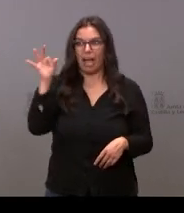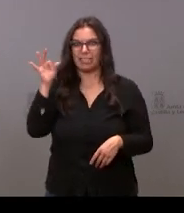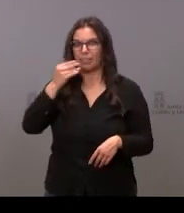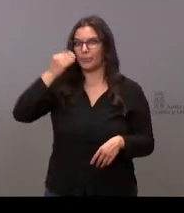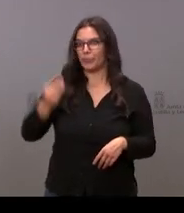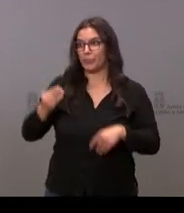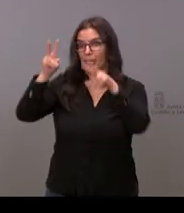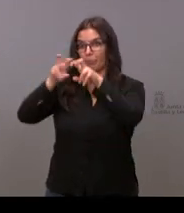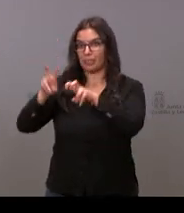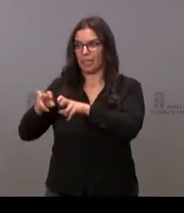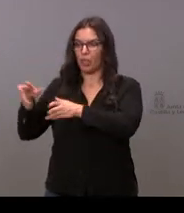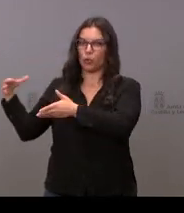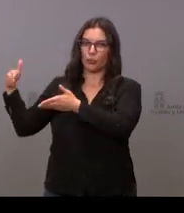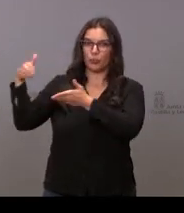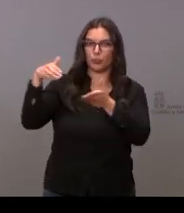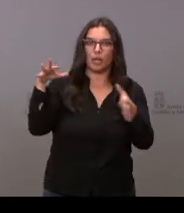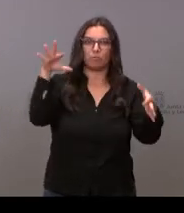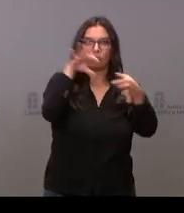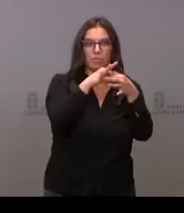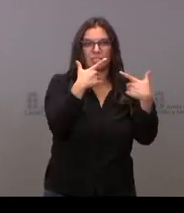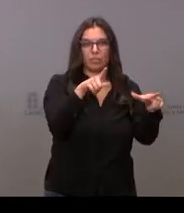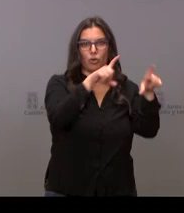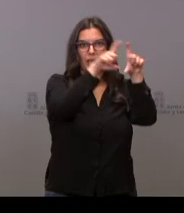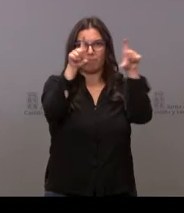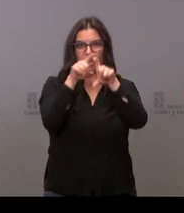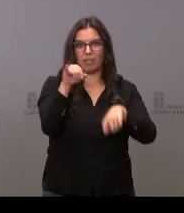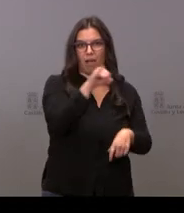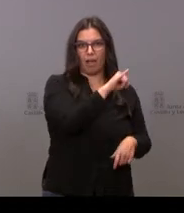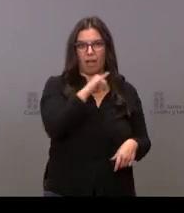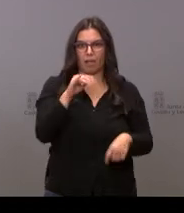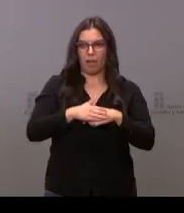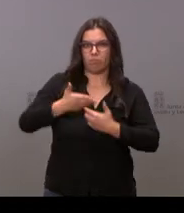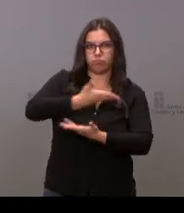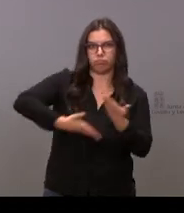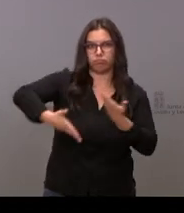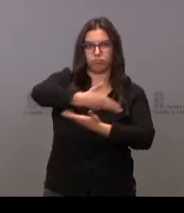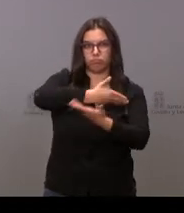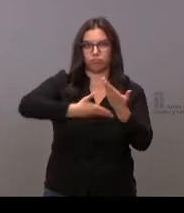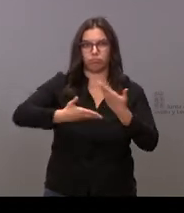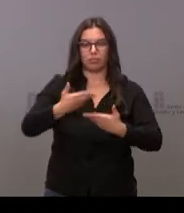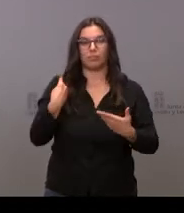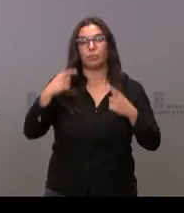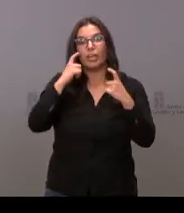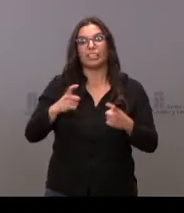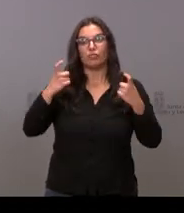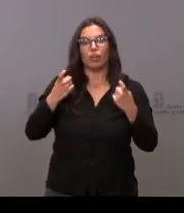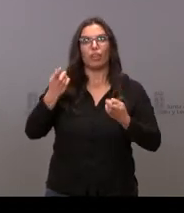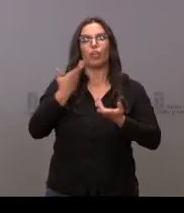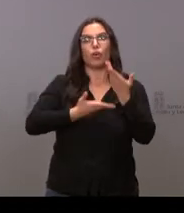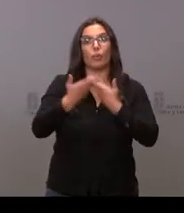vaya orientada hacia el sector empresarial para mejorar ese esfuerzo de colaboración